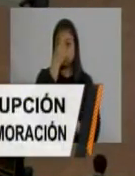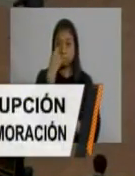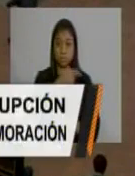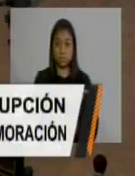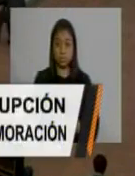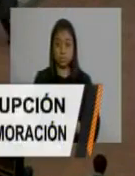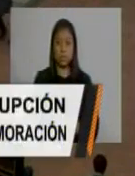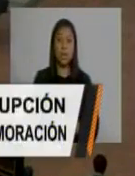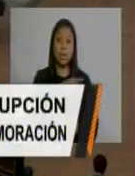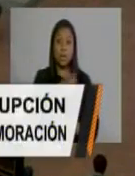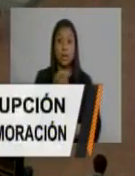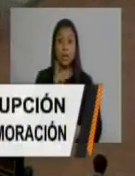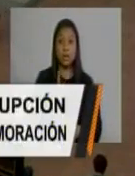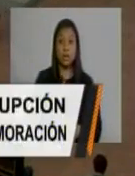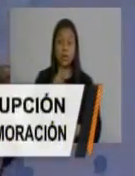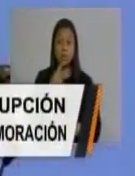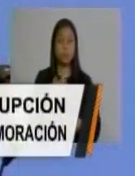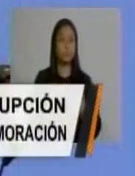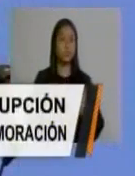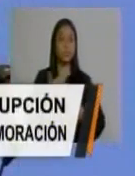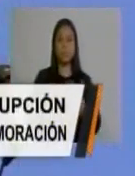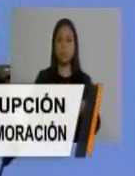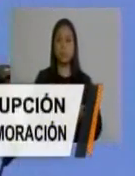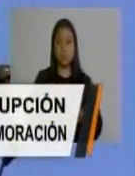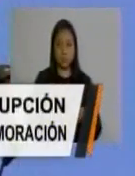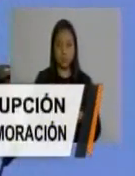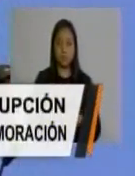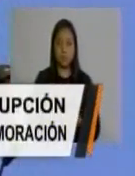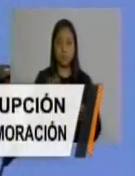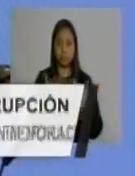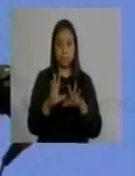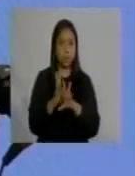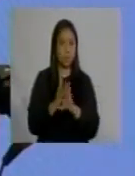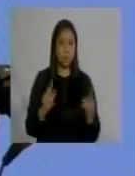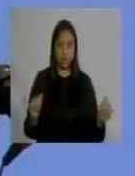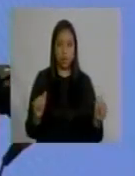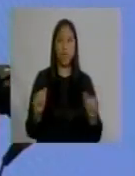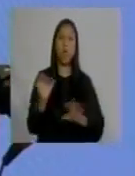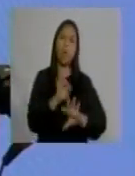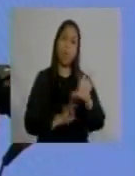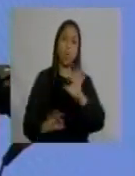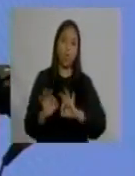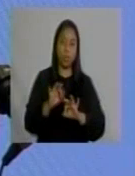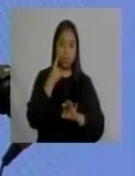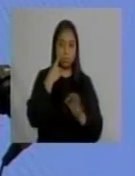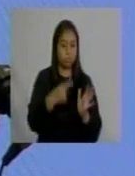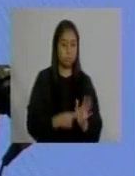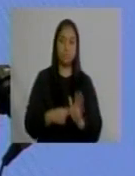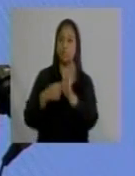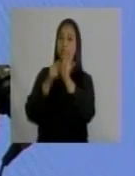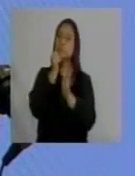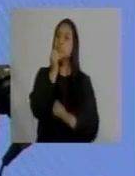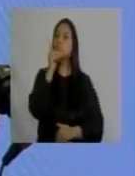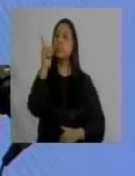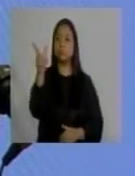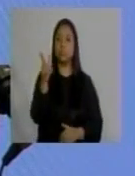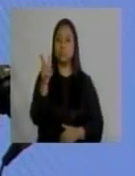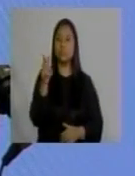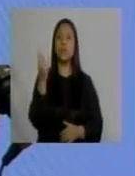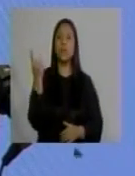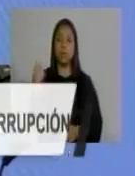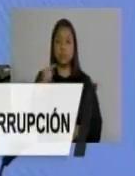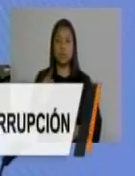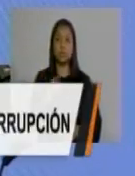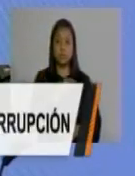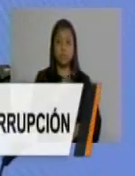contrario, se agote la vía administrativa de ser así, o de lo contrario, se presenten las denuncias correspondientes